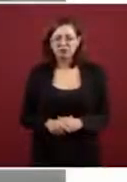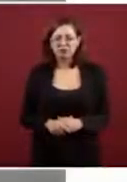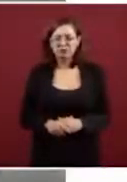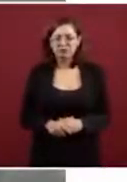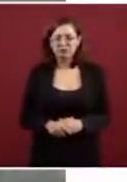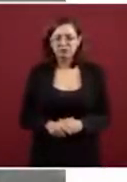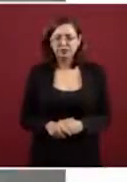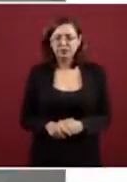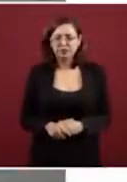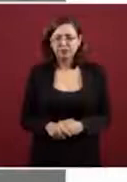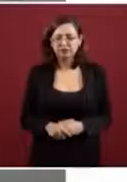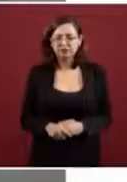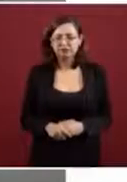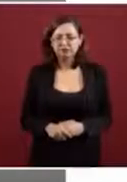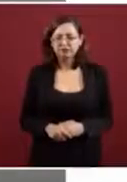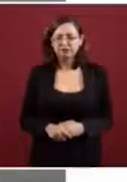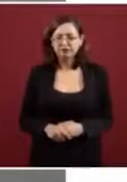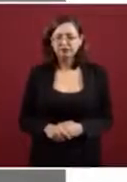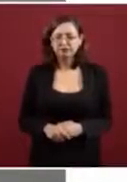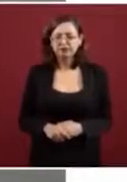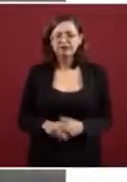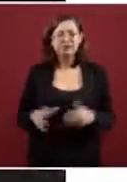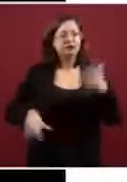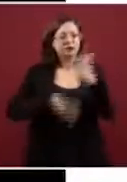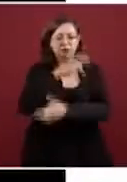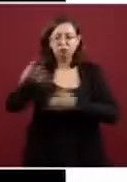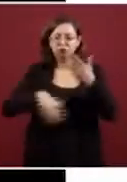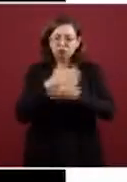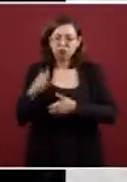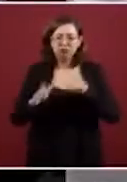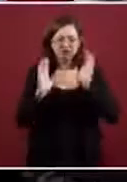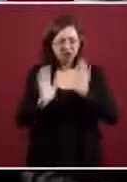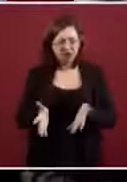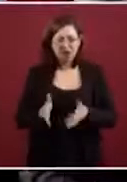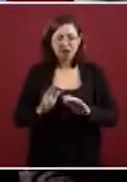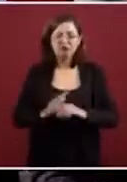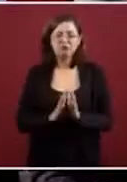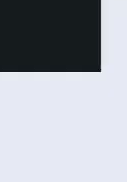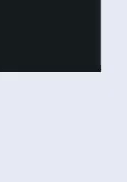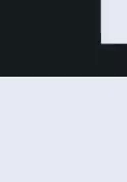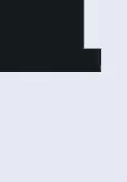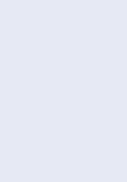Ovidio, páralo. Ya no quiero que haya desmadre, por favor. Bien.